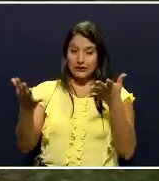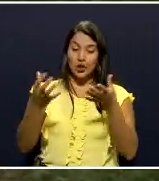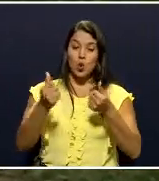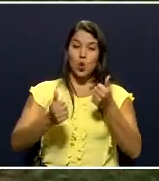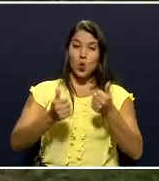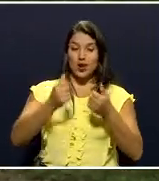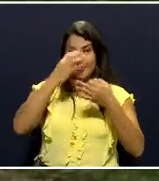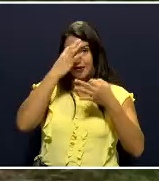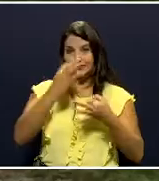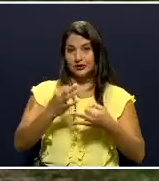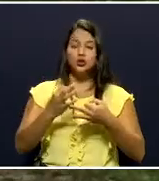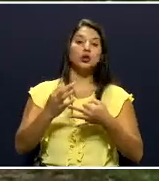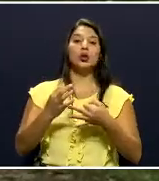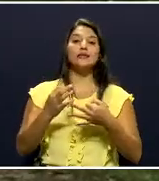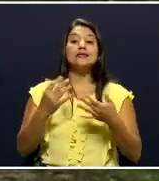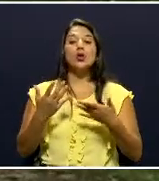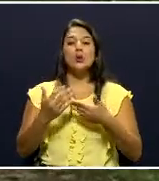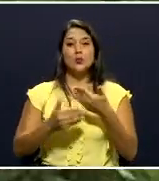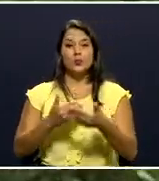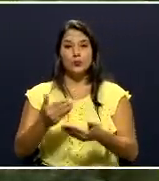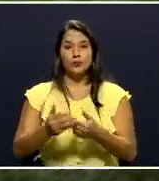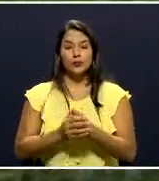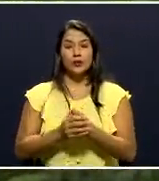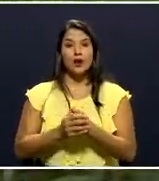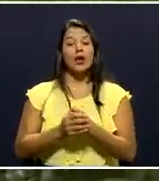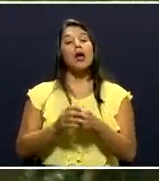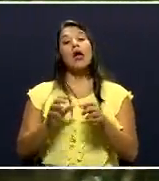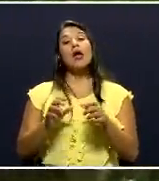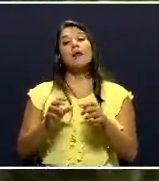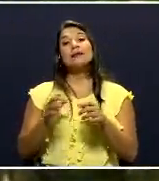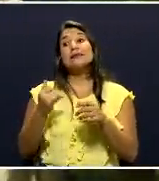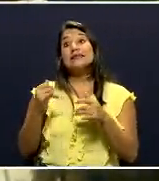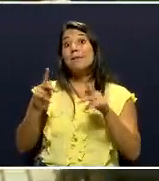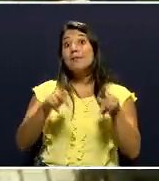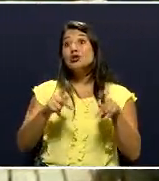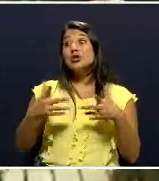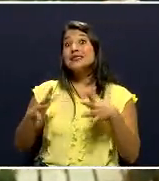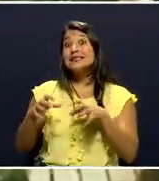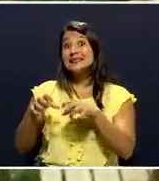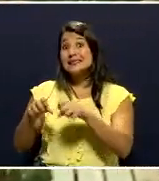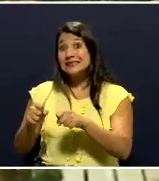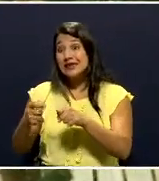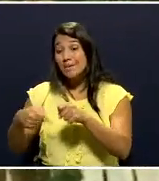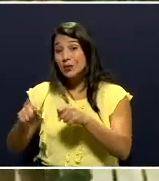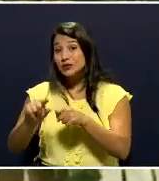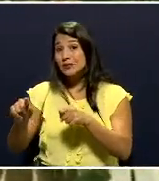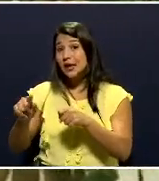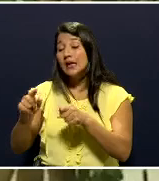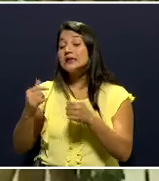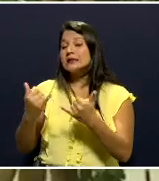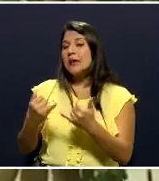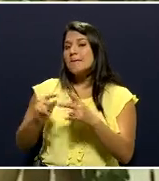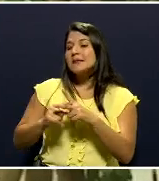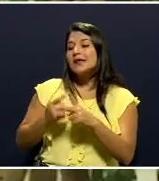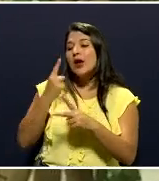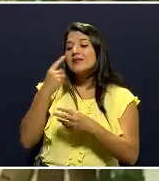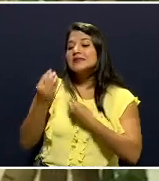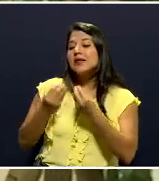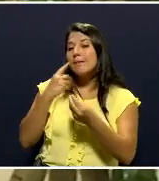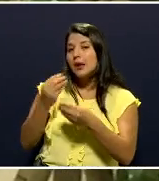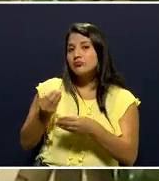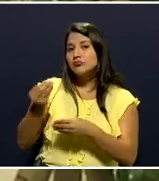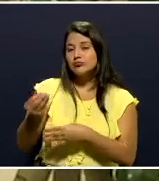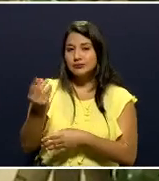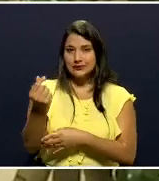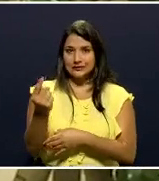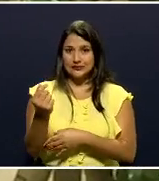y coordinando la manera de proceder. Los parques nacionales retomarían su horario normal a partir del próximo 13 de abril, siempre